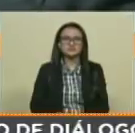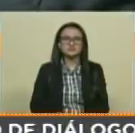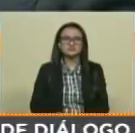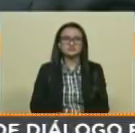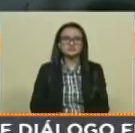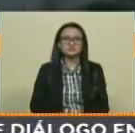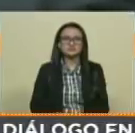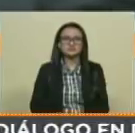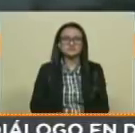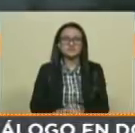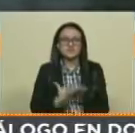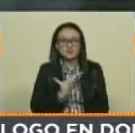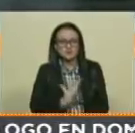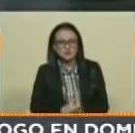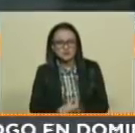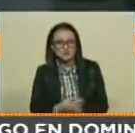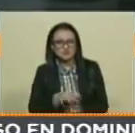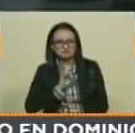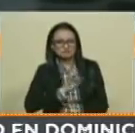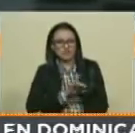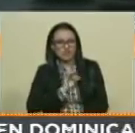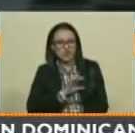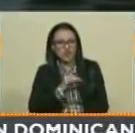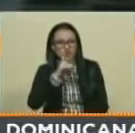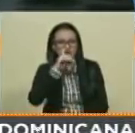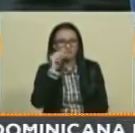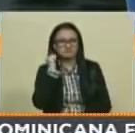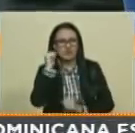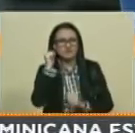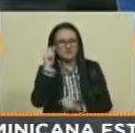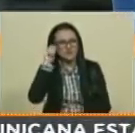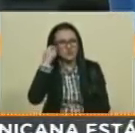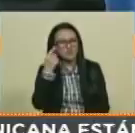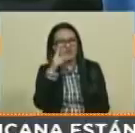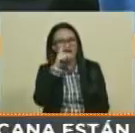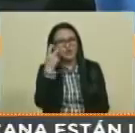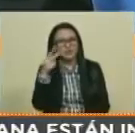las protestas del año 2016, del año 2017, corrijo.